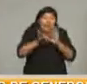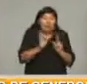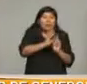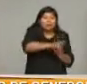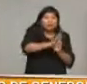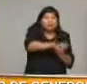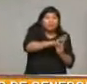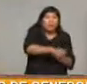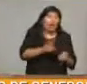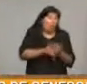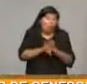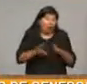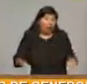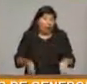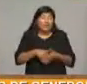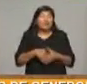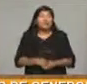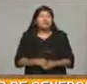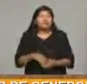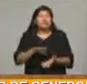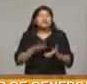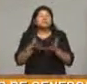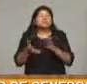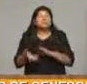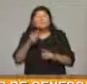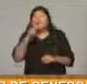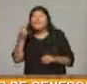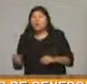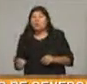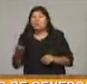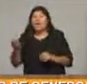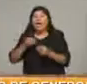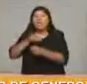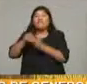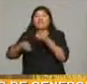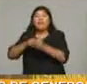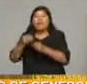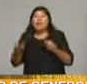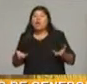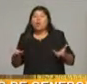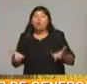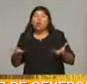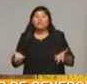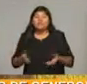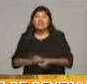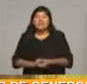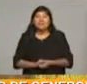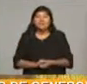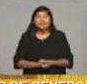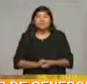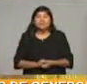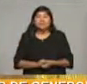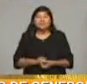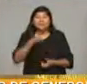estas personas como hacen con la familia de la pregunta que tengo yo como hacen con la familia de esta persona